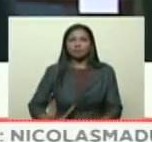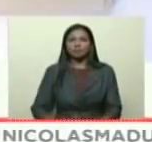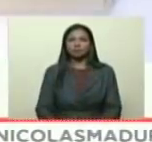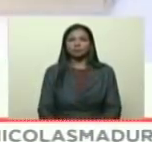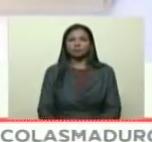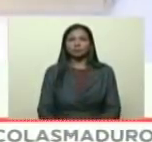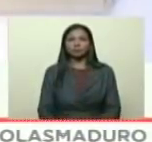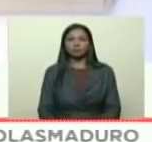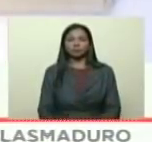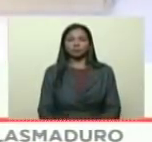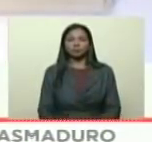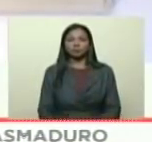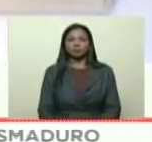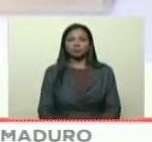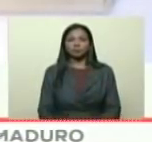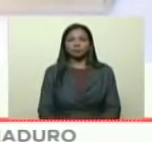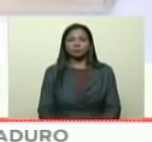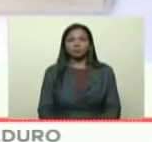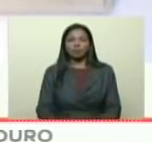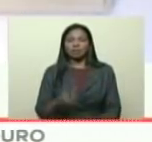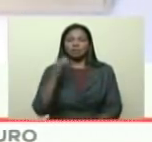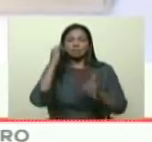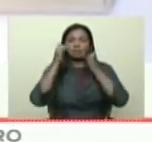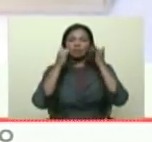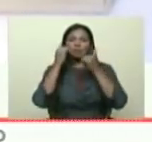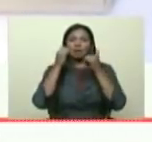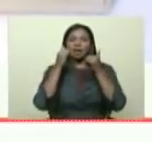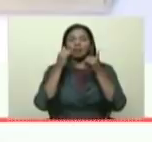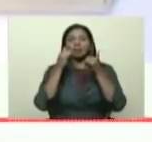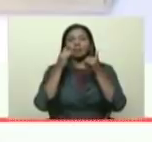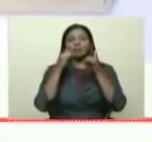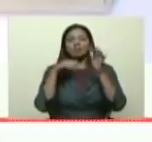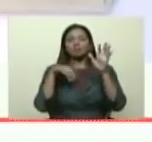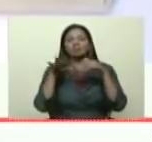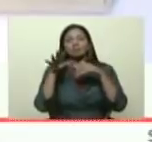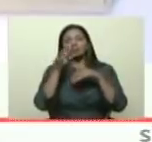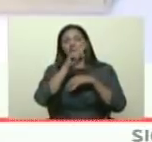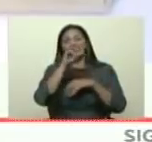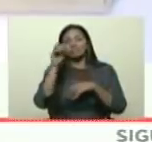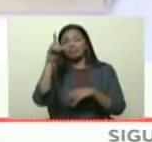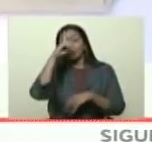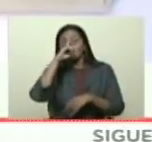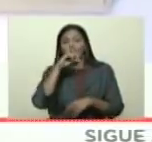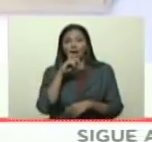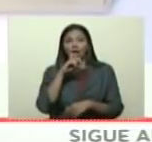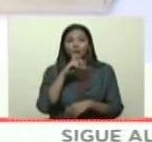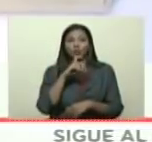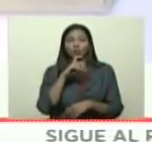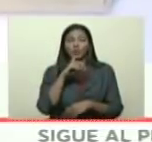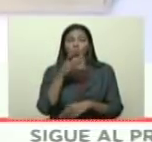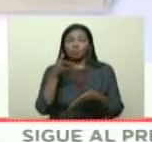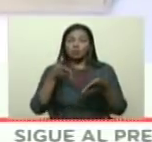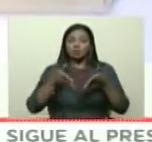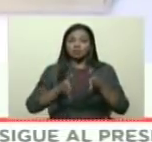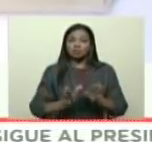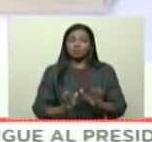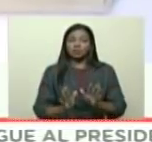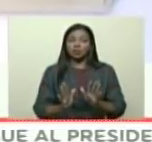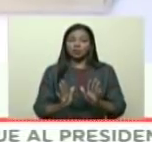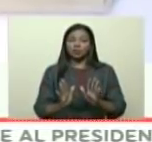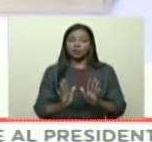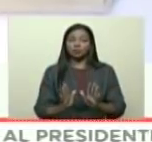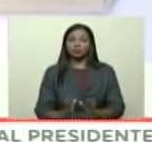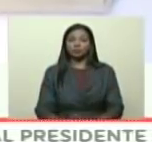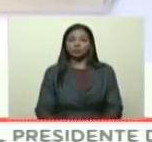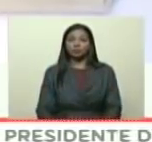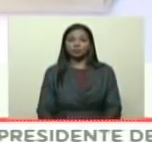para celebrar el centenario del nacimiento